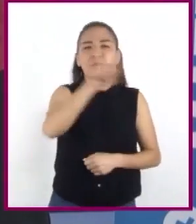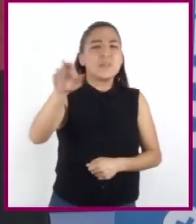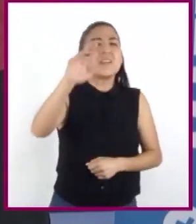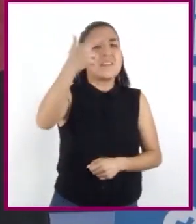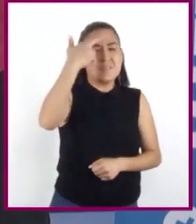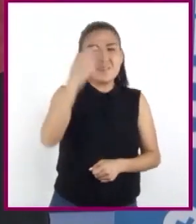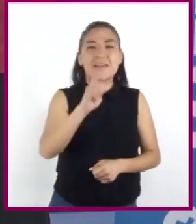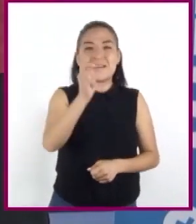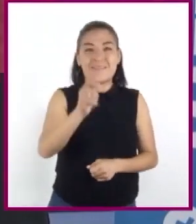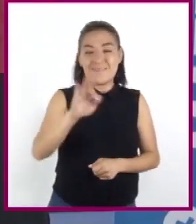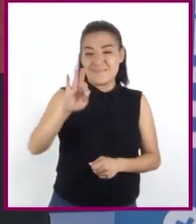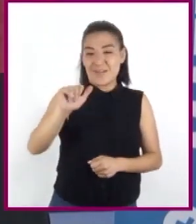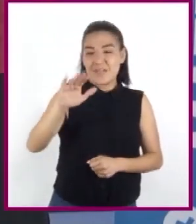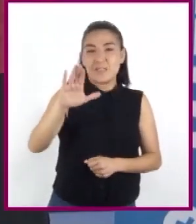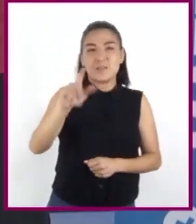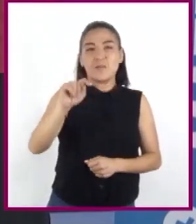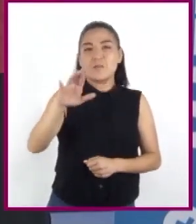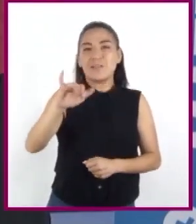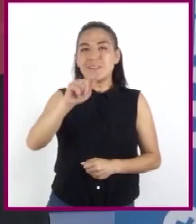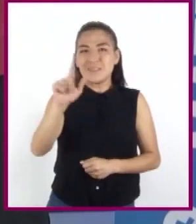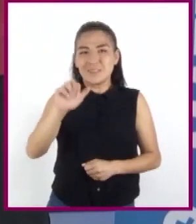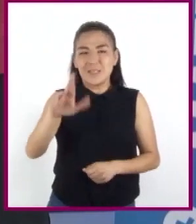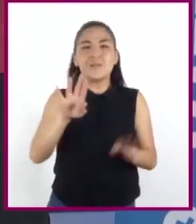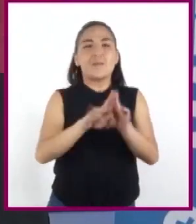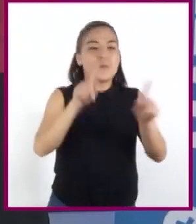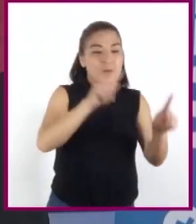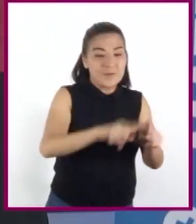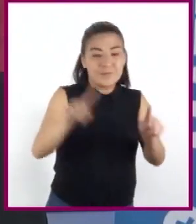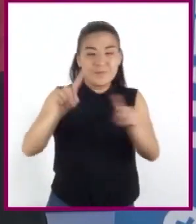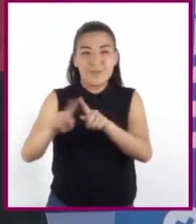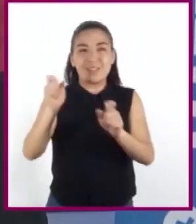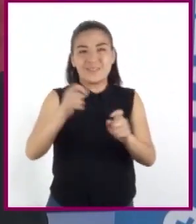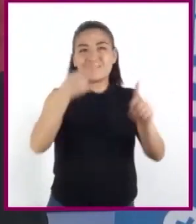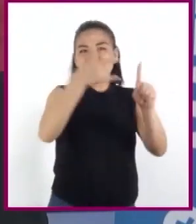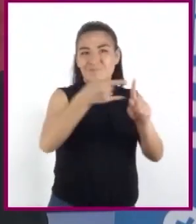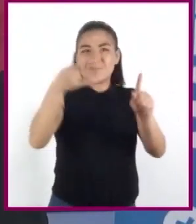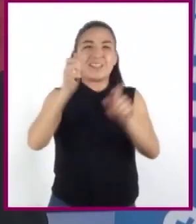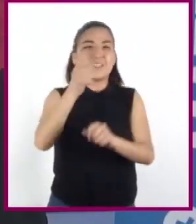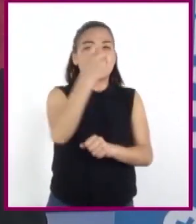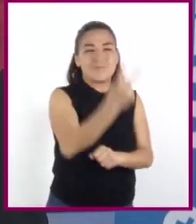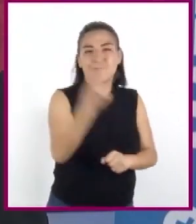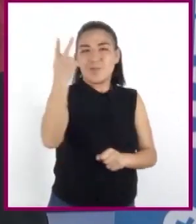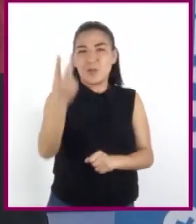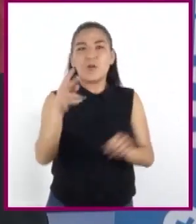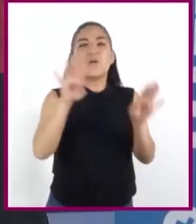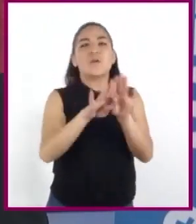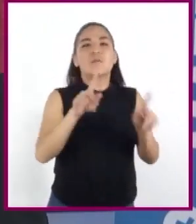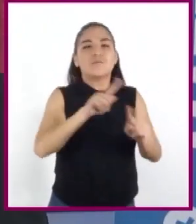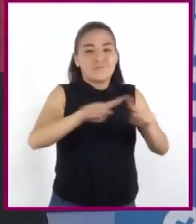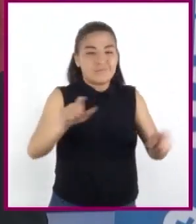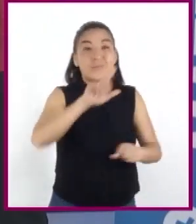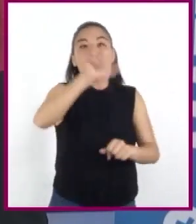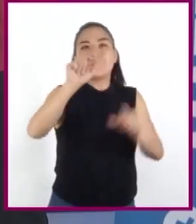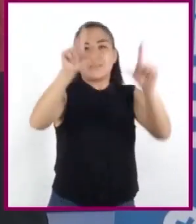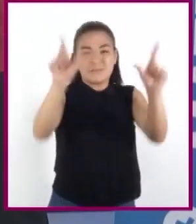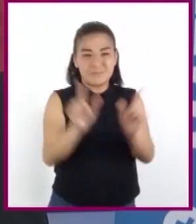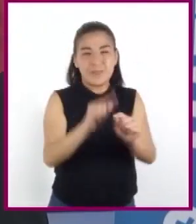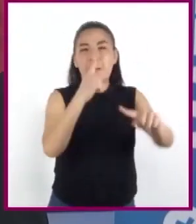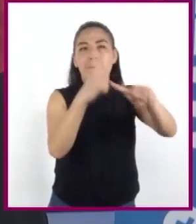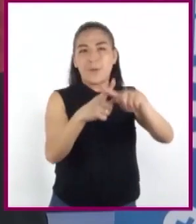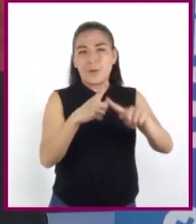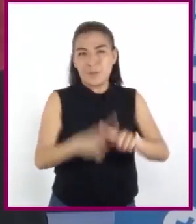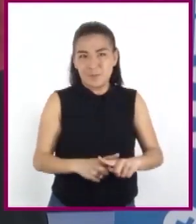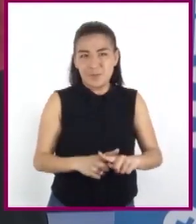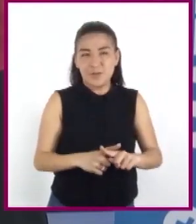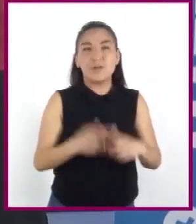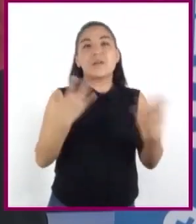que factorizar una diferencia de cuadrados se logra con binomios conjugados que se multiplican o usar el hecho